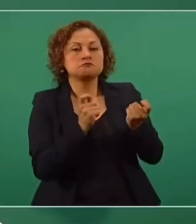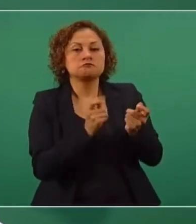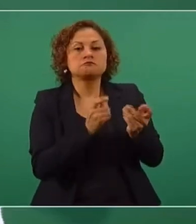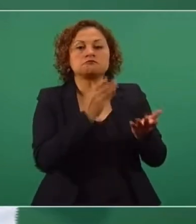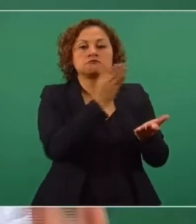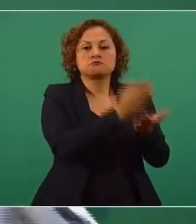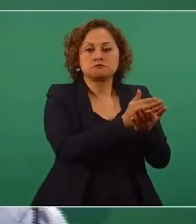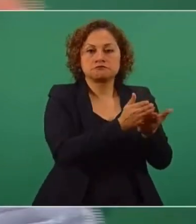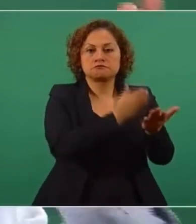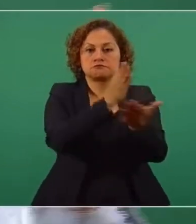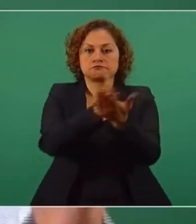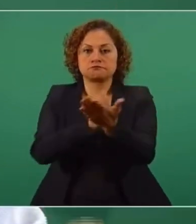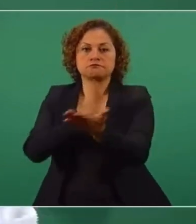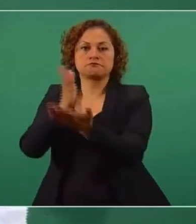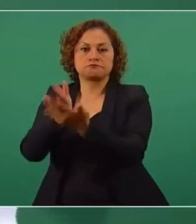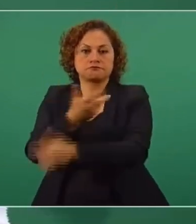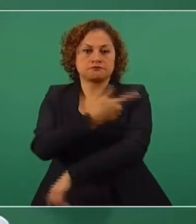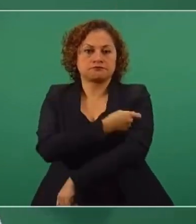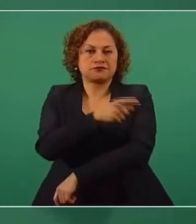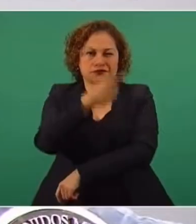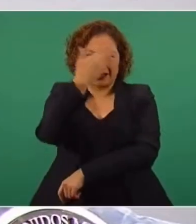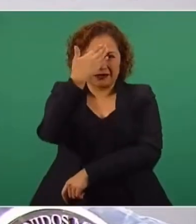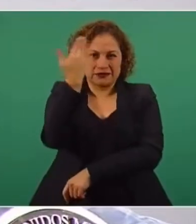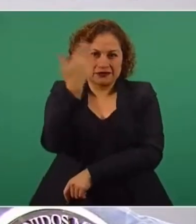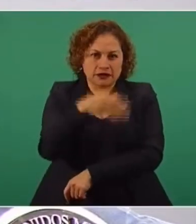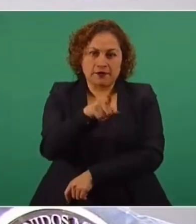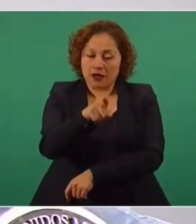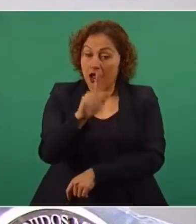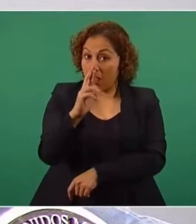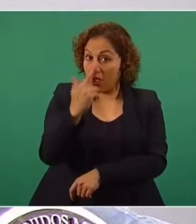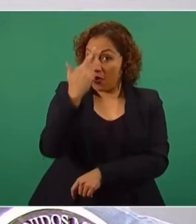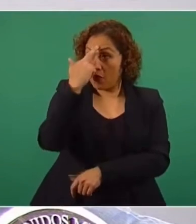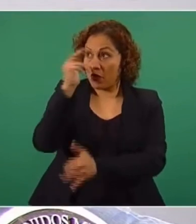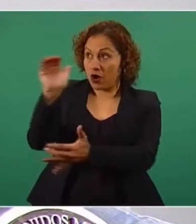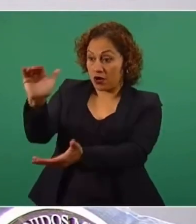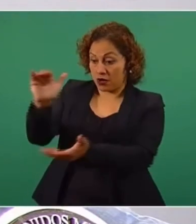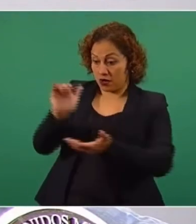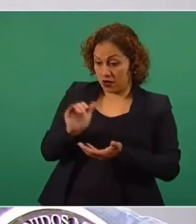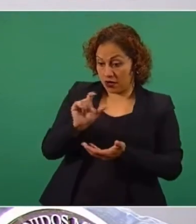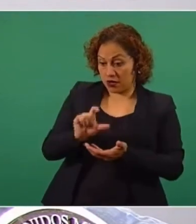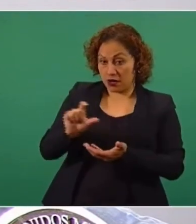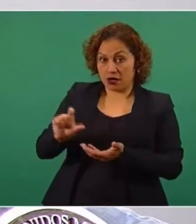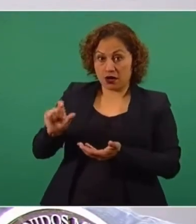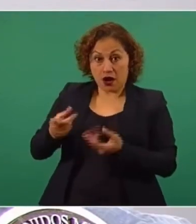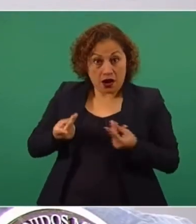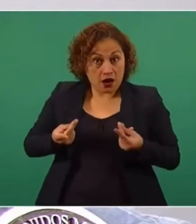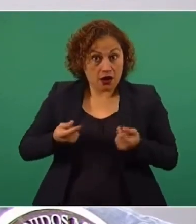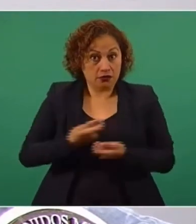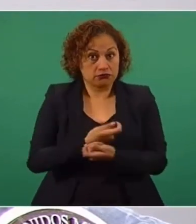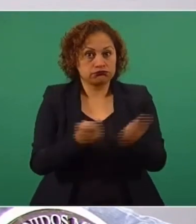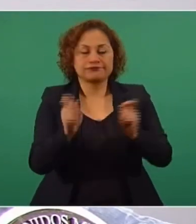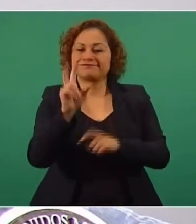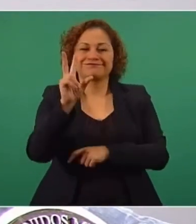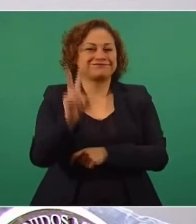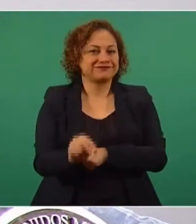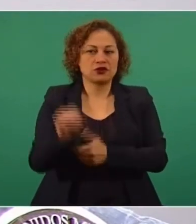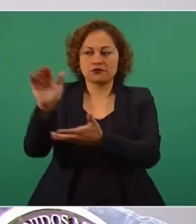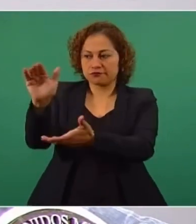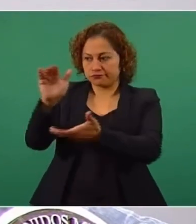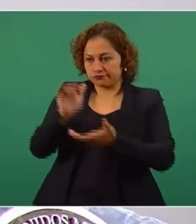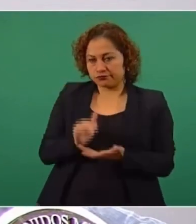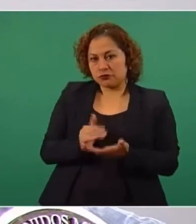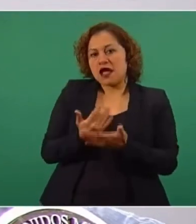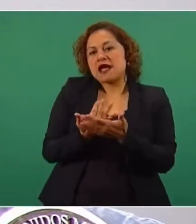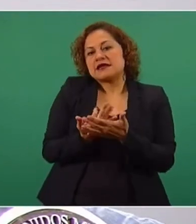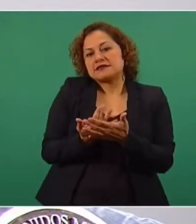Recordar que existe un periodo de tránsito de las vacunas aproximadamente de 5 días, y eso es lo que a veces se nota como una